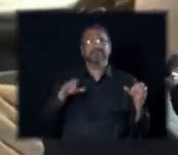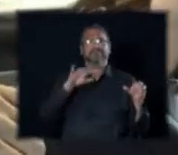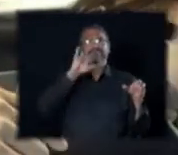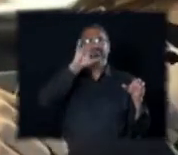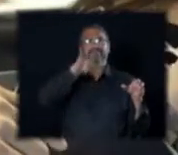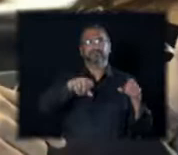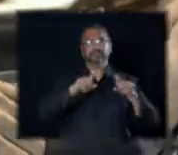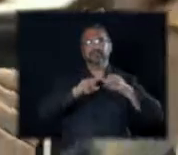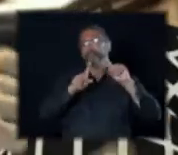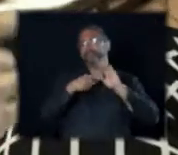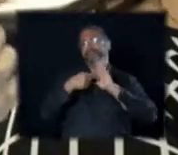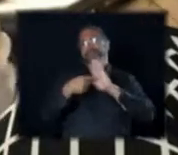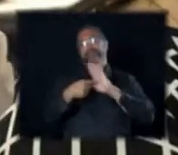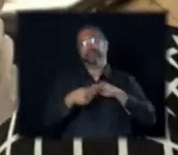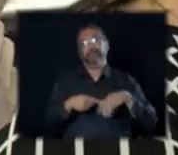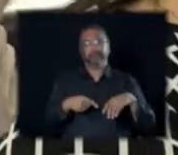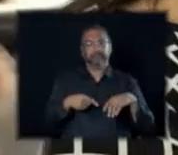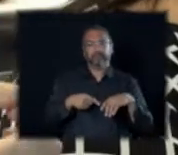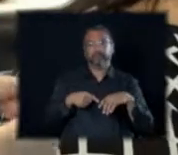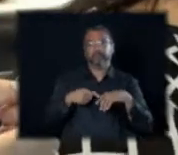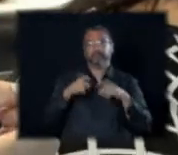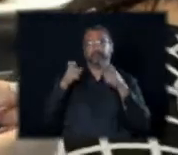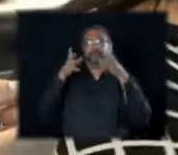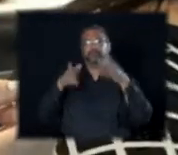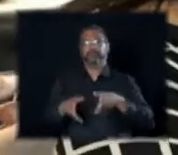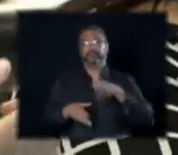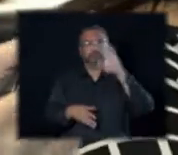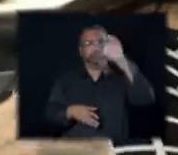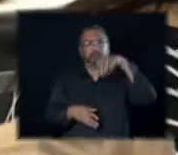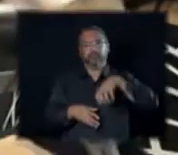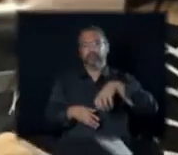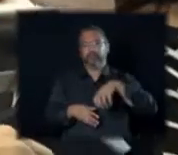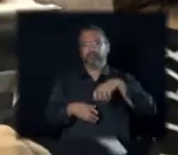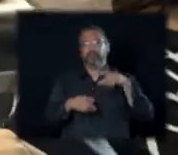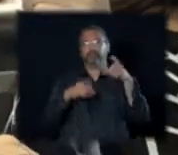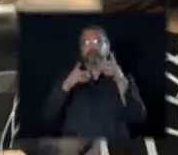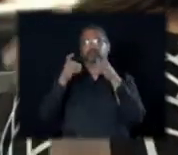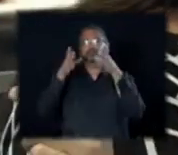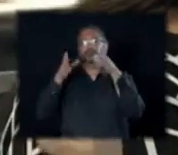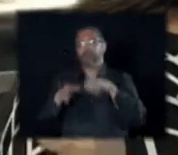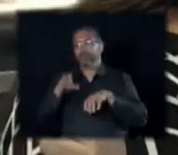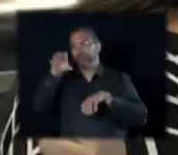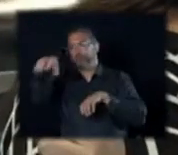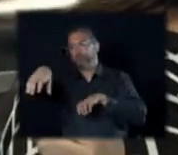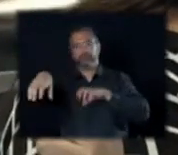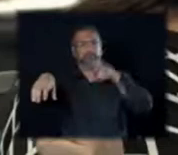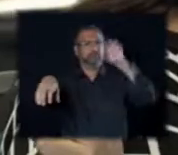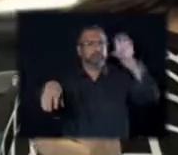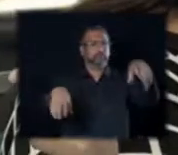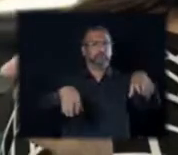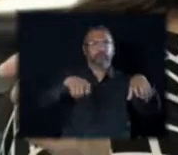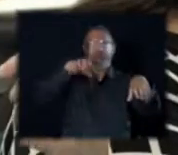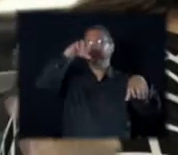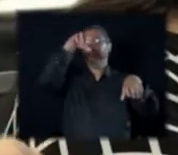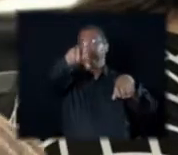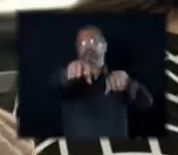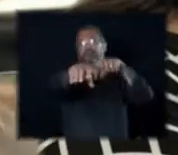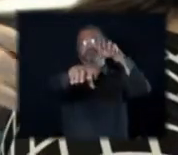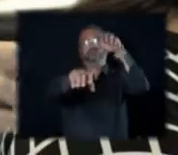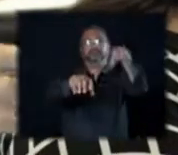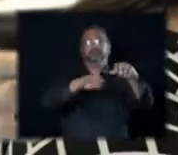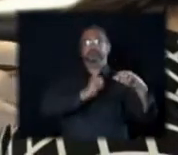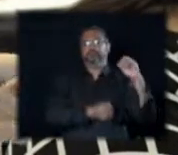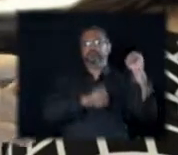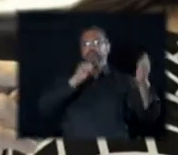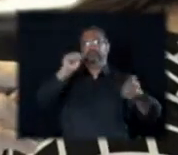tener un director de finanzas en salud, un director de finanzas en el departamento de policía, un director de finanzas